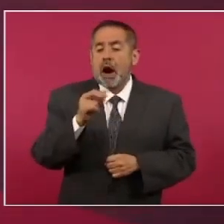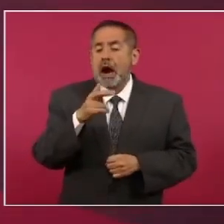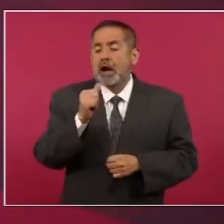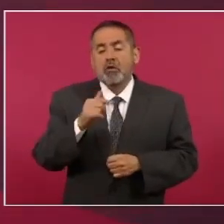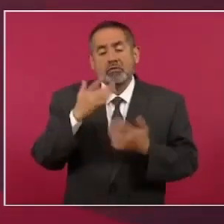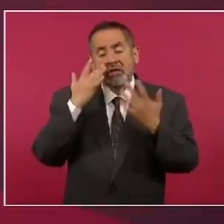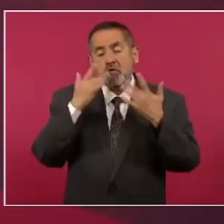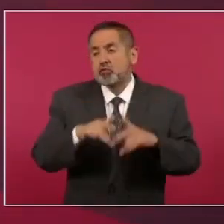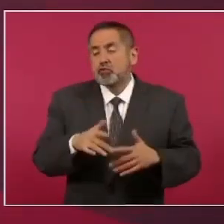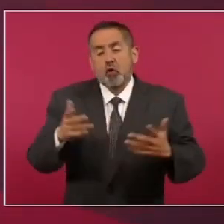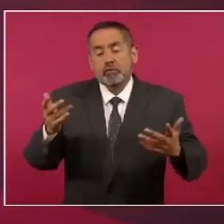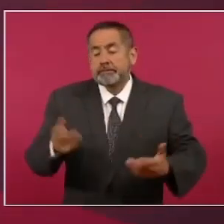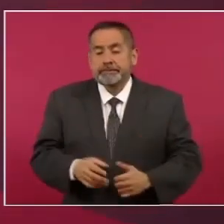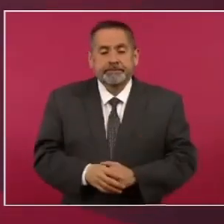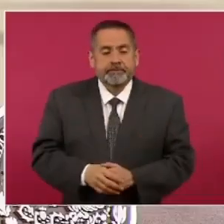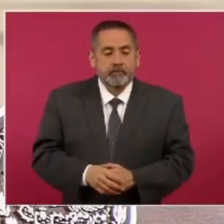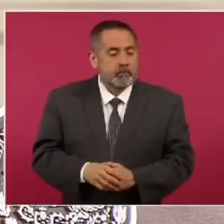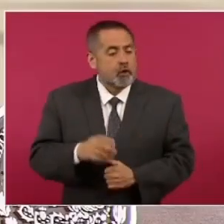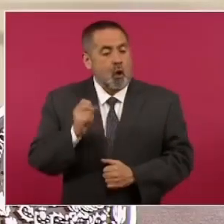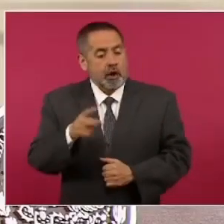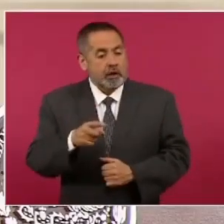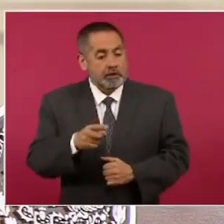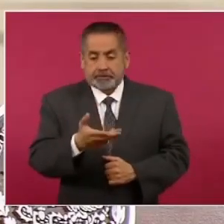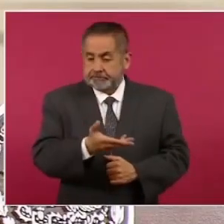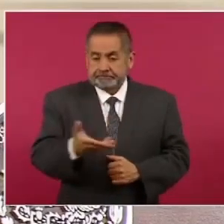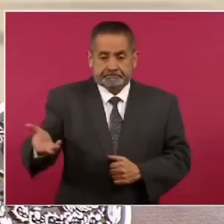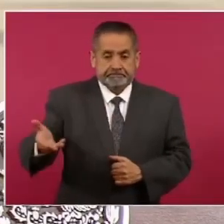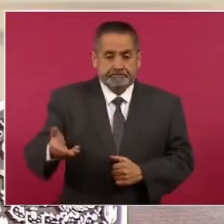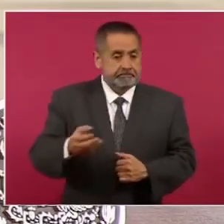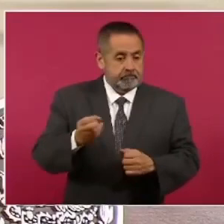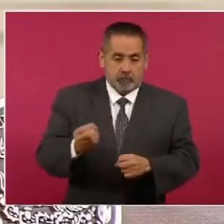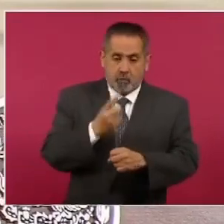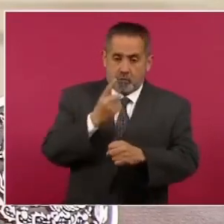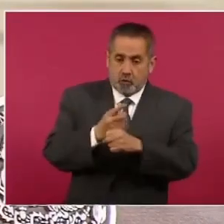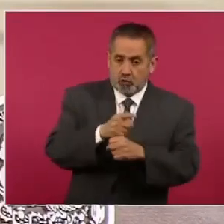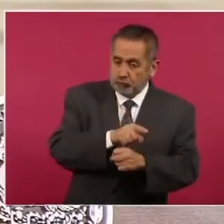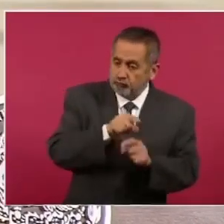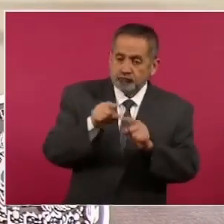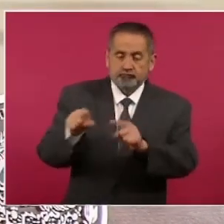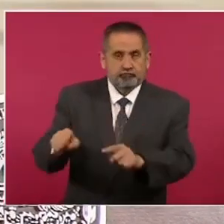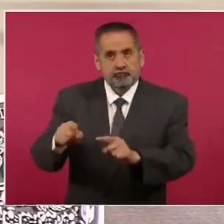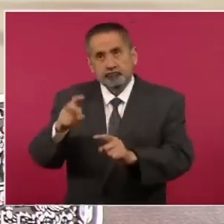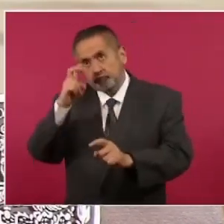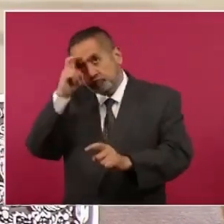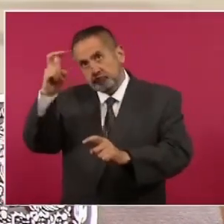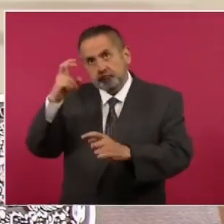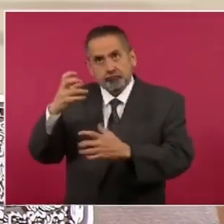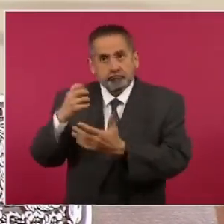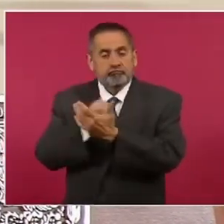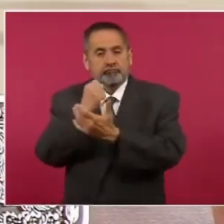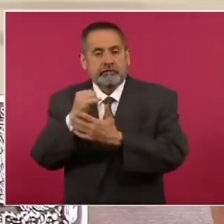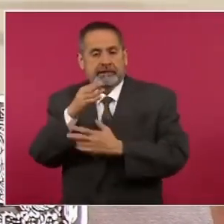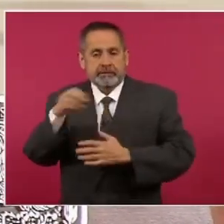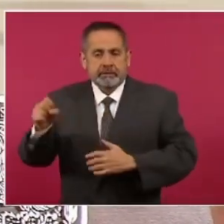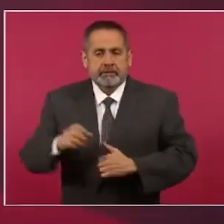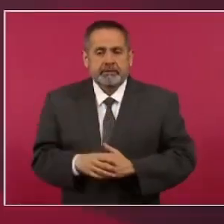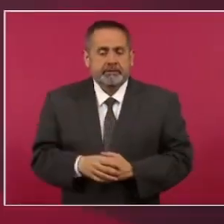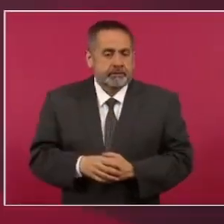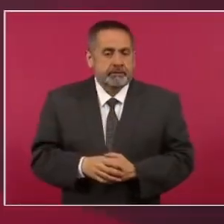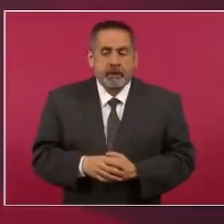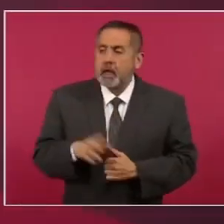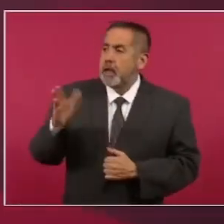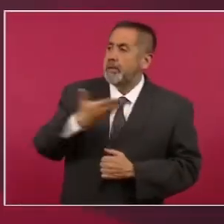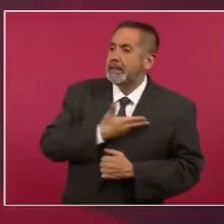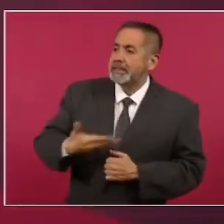desilusionado. Bueno, ahí tiene usted la oportunidad de realizar sus sueños del seguro. Señor presidente, con las cosas como